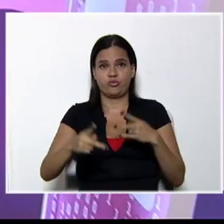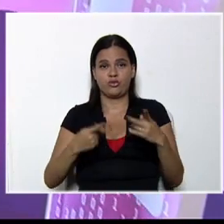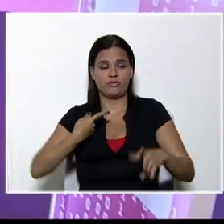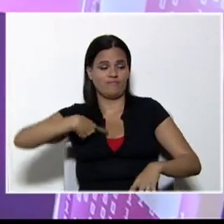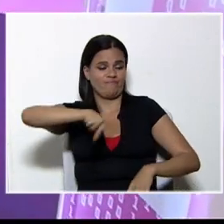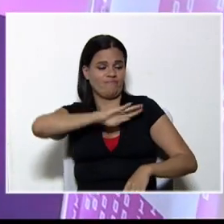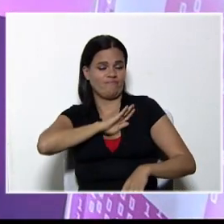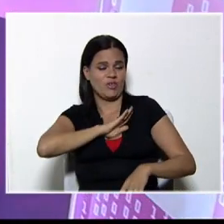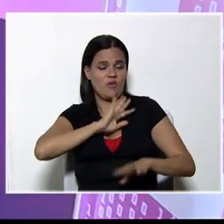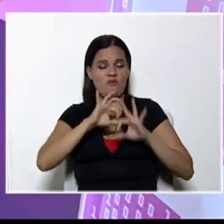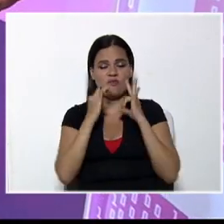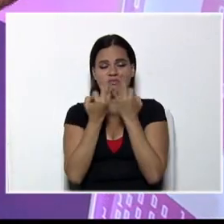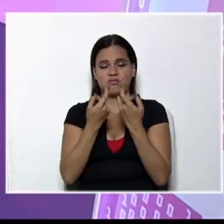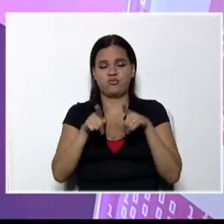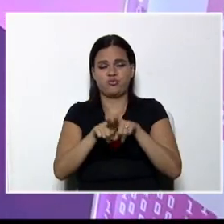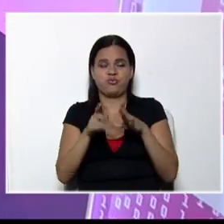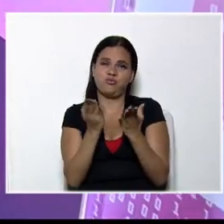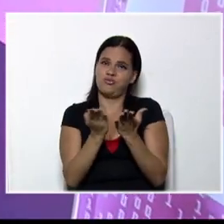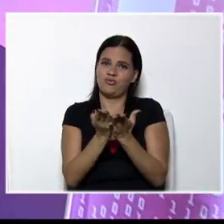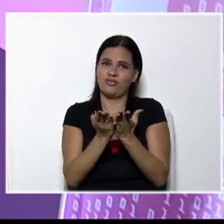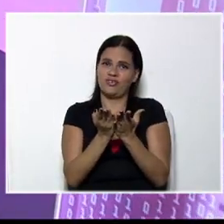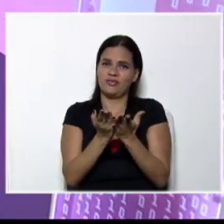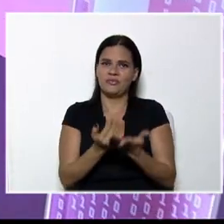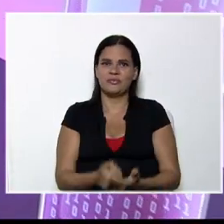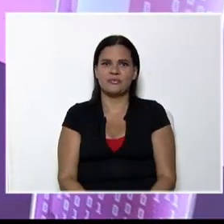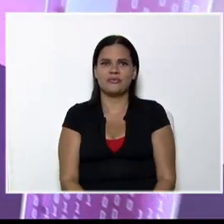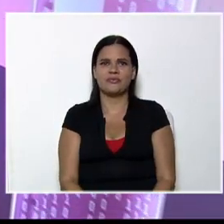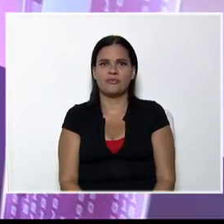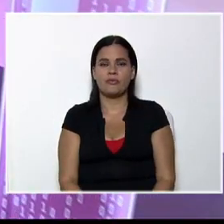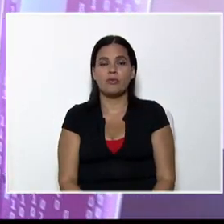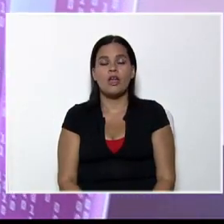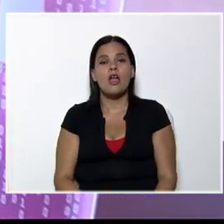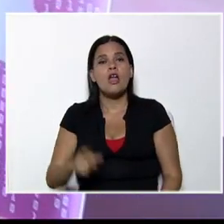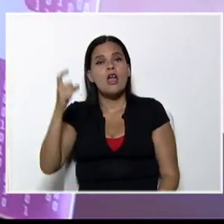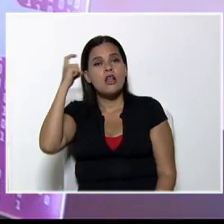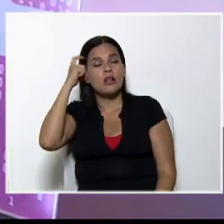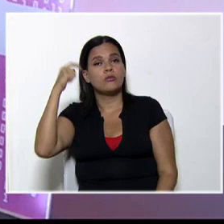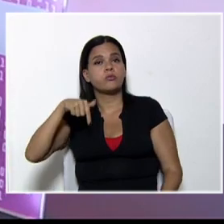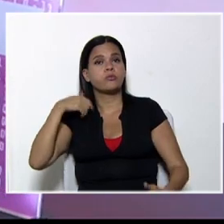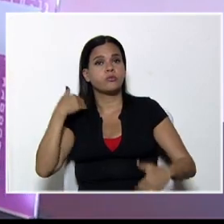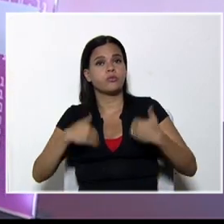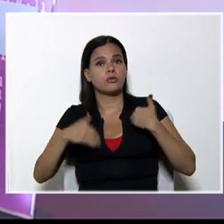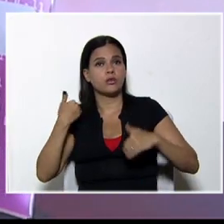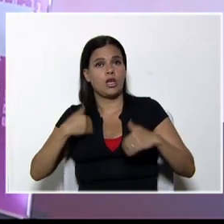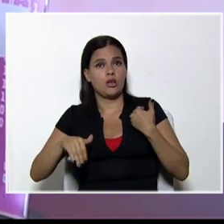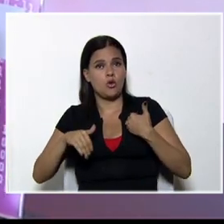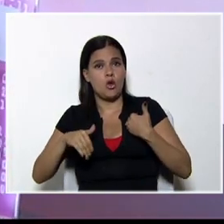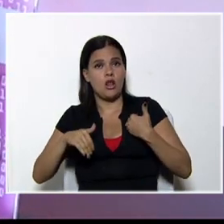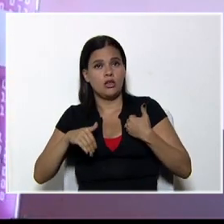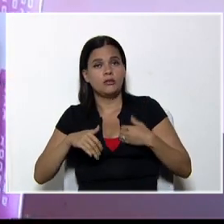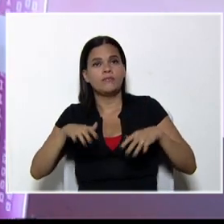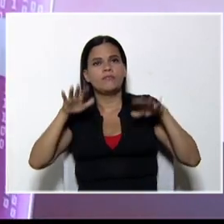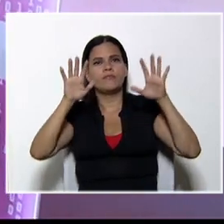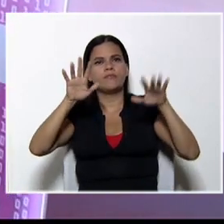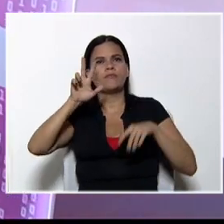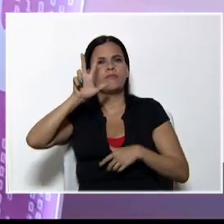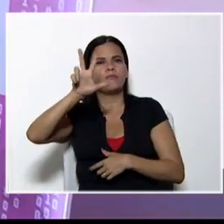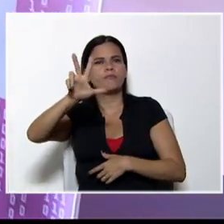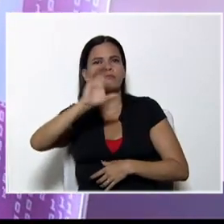nuestro programa Cada familia, una escuela. El día de hoy, miércoles 13 de enero del